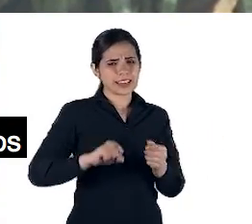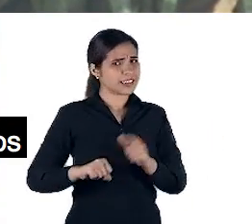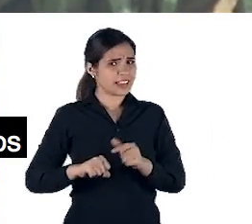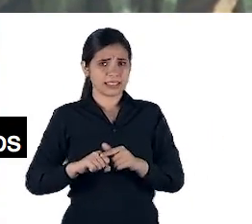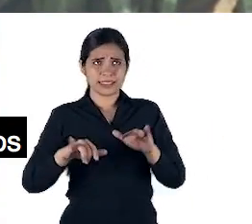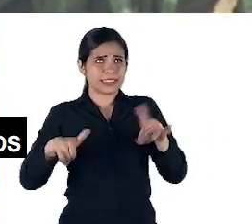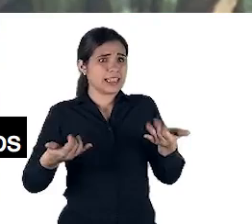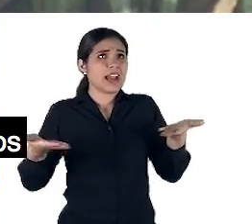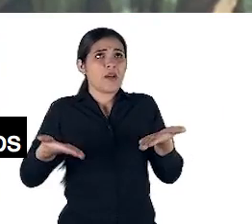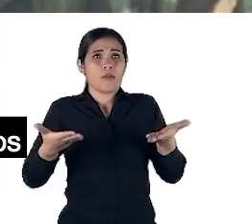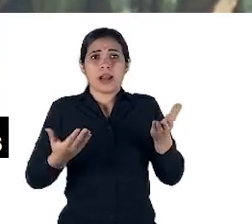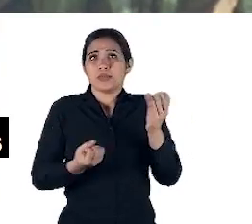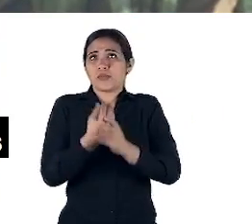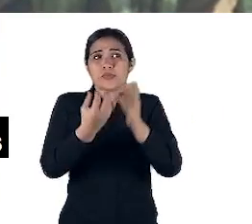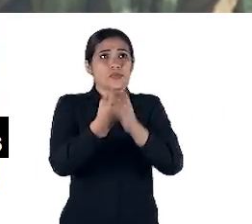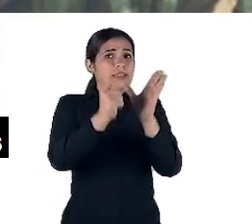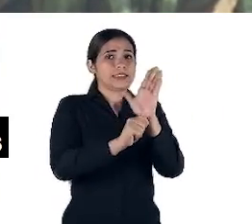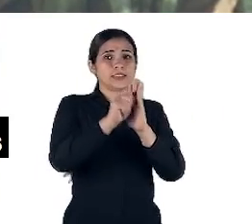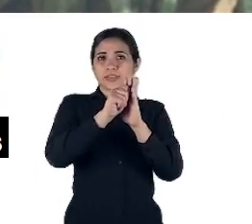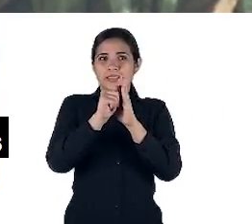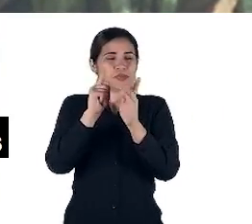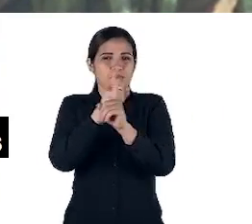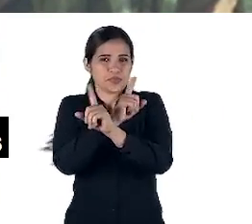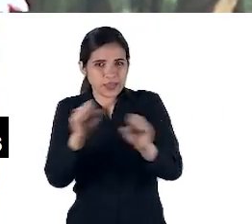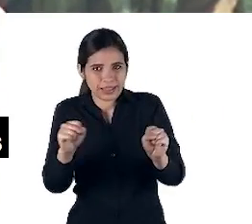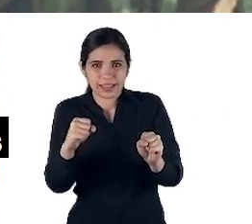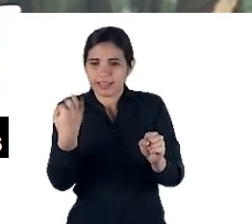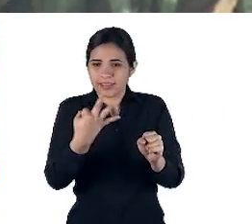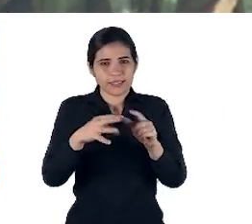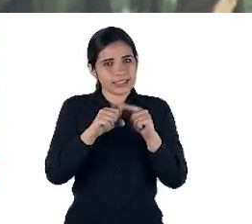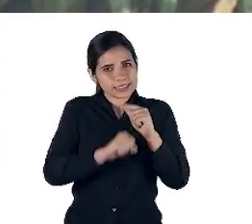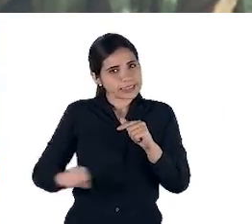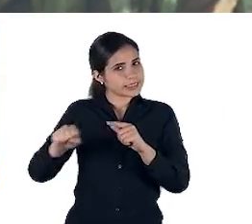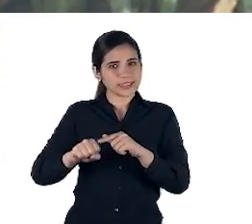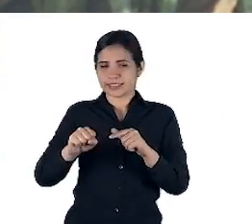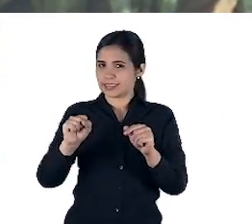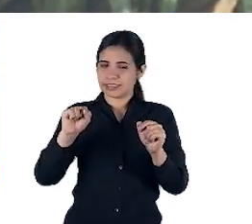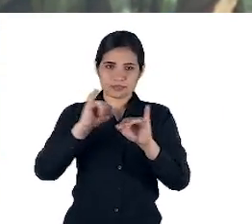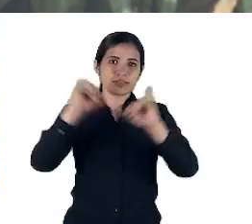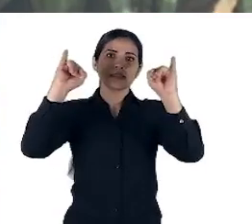tener. Eso vos, con la higiene de las manos y teniendo agua potable, vos ya no deberías.